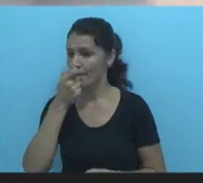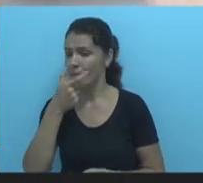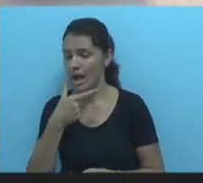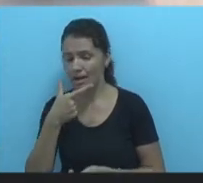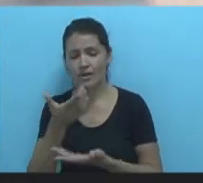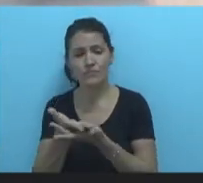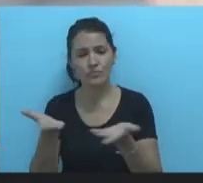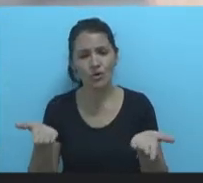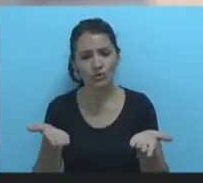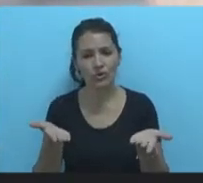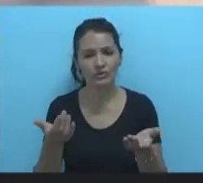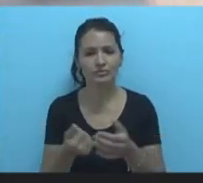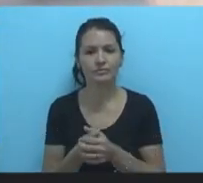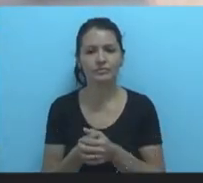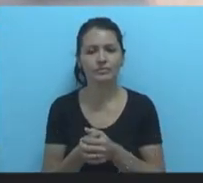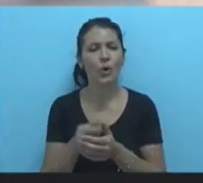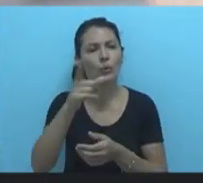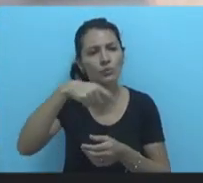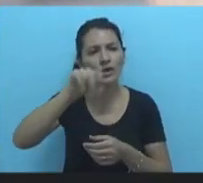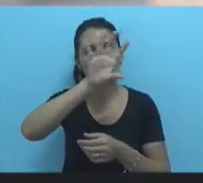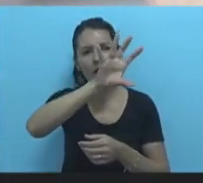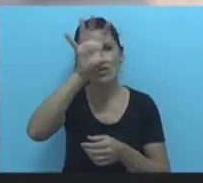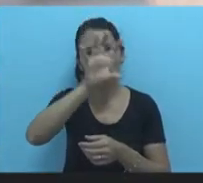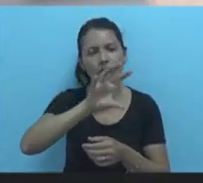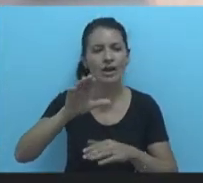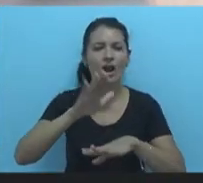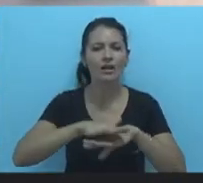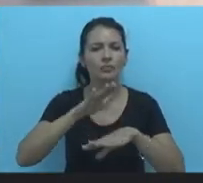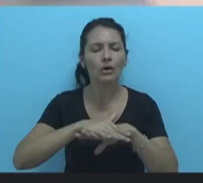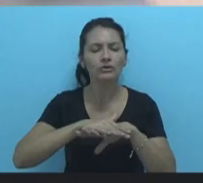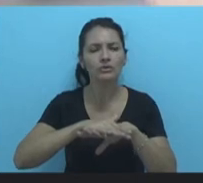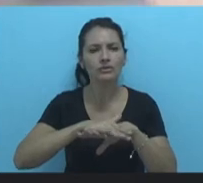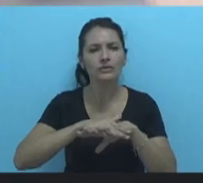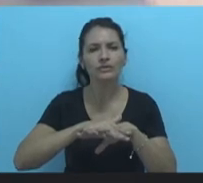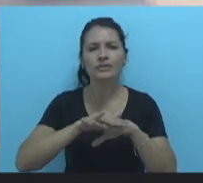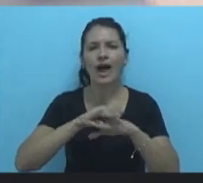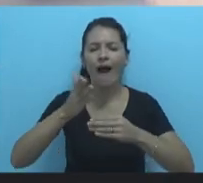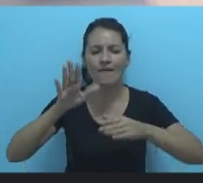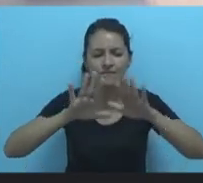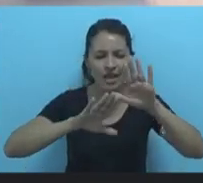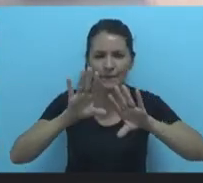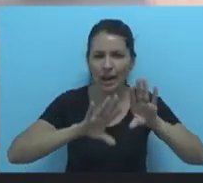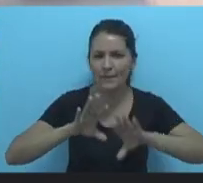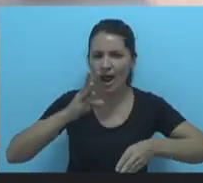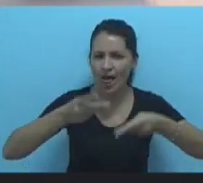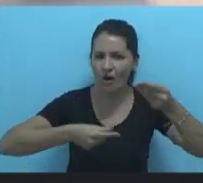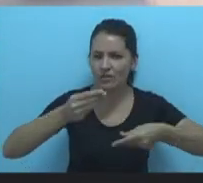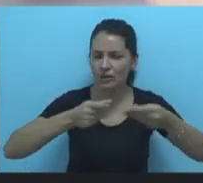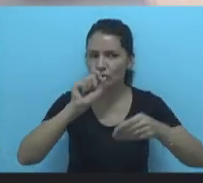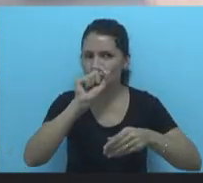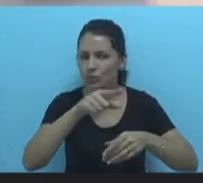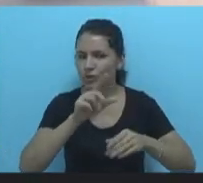dejaba de percibir la Nación, háganse cargo del Fondo de Transporte, de la Tarifa Federal Eléctrica, Social Eléctrica y del Fondo